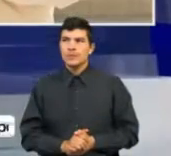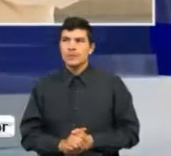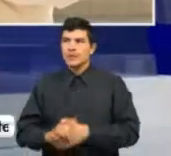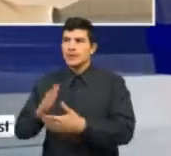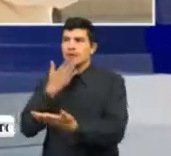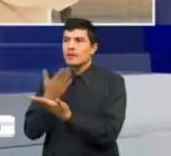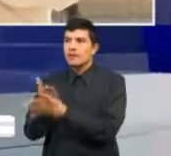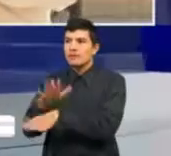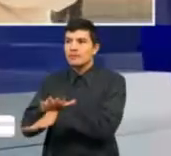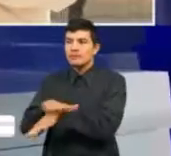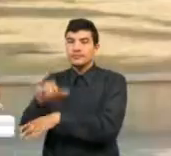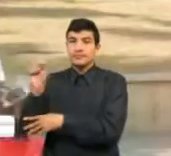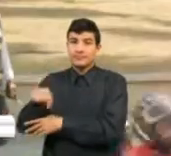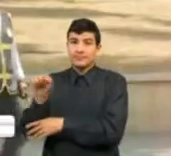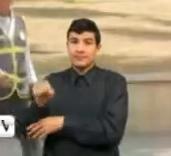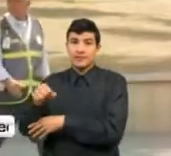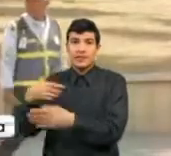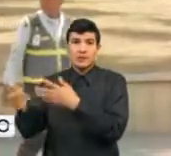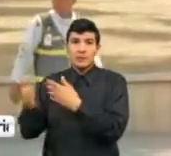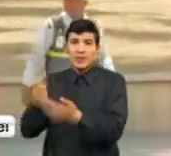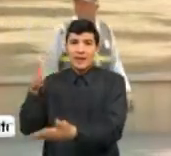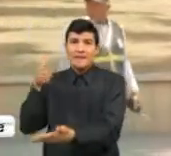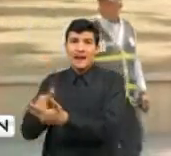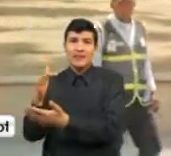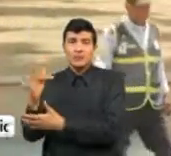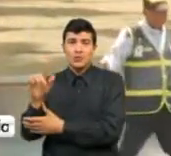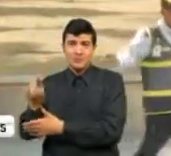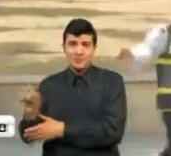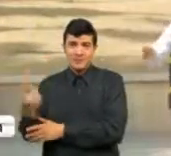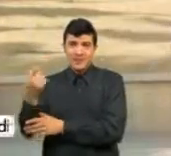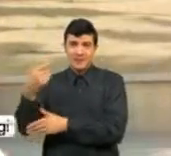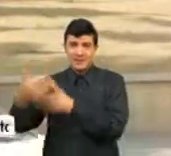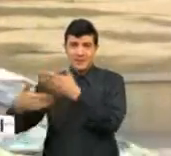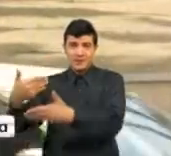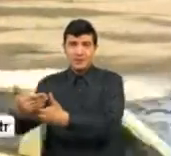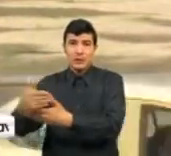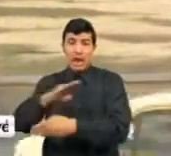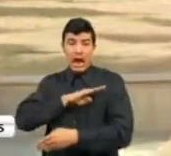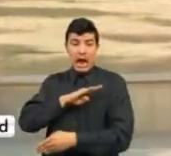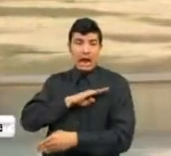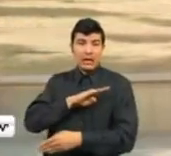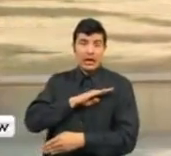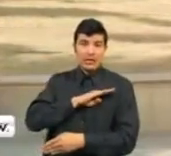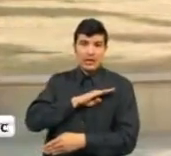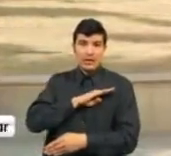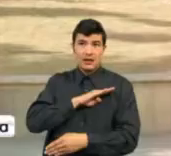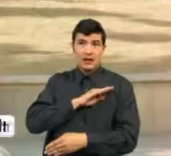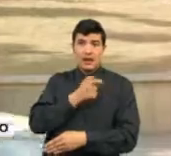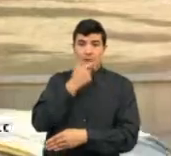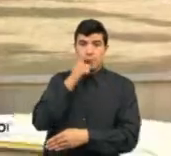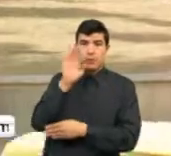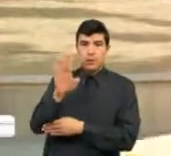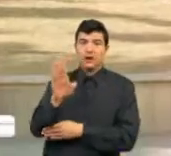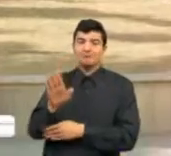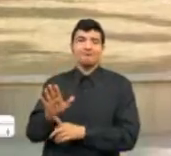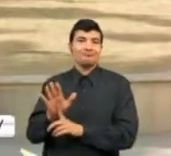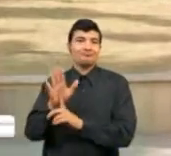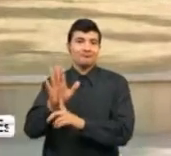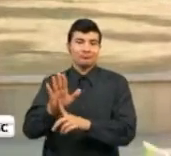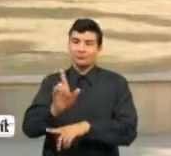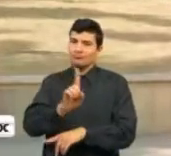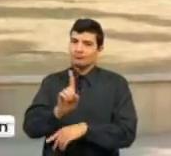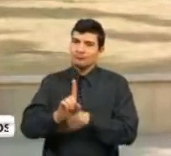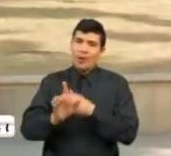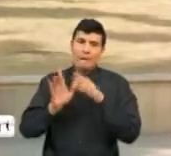Muy buenas tardes. Pues a pesar del fallo de tutela en primera instancia, la alcaldía de Bucaramanga y la dirección de tránsito indicaron que